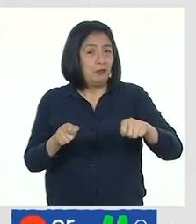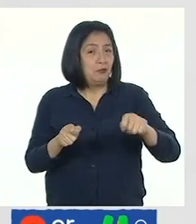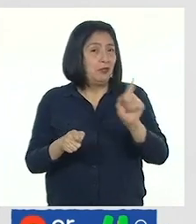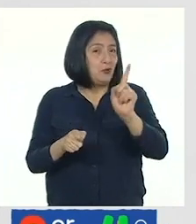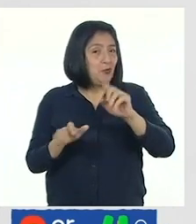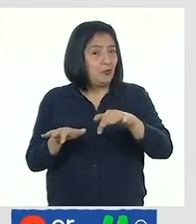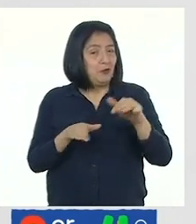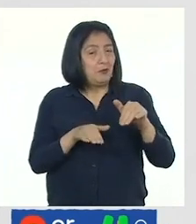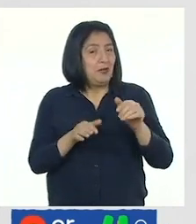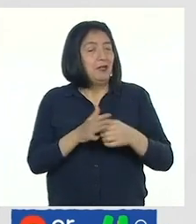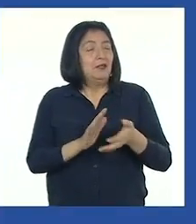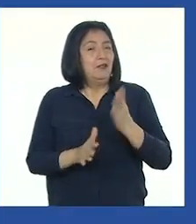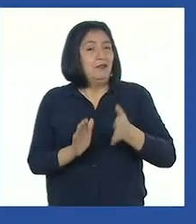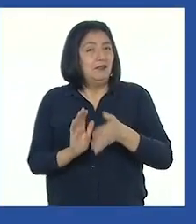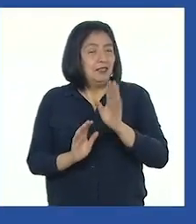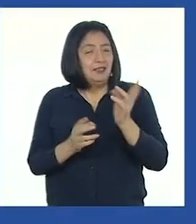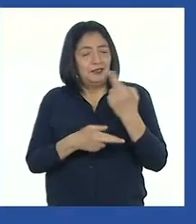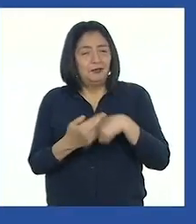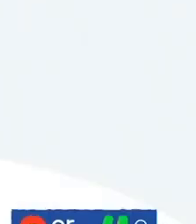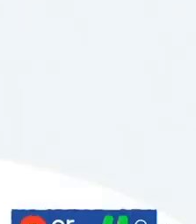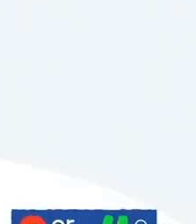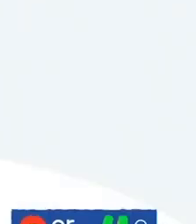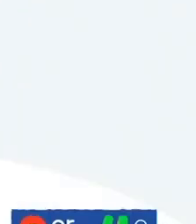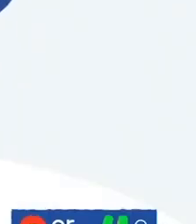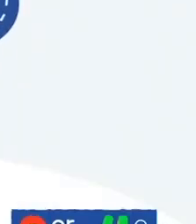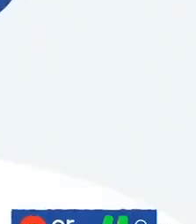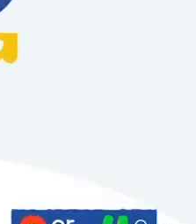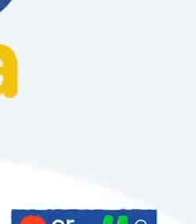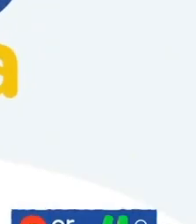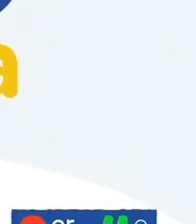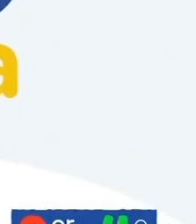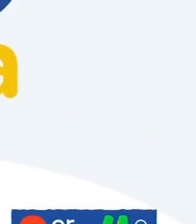se muevan, que ya regresamos.